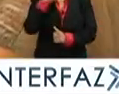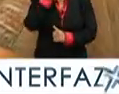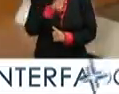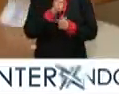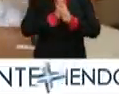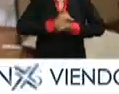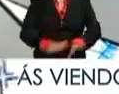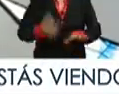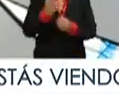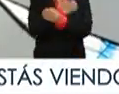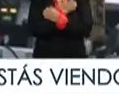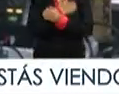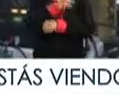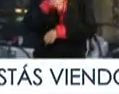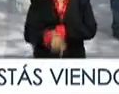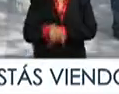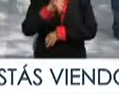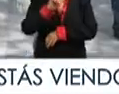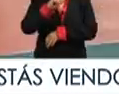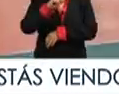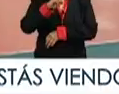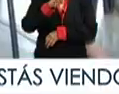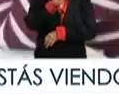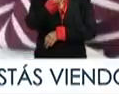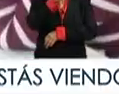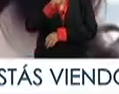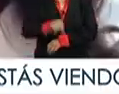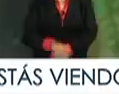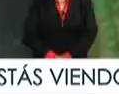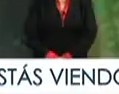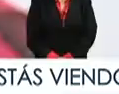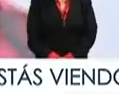mejor de la información educativa. Estás en Interfaz.